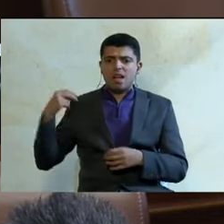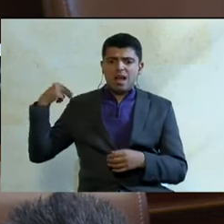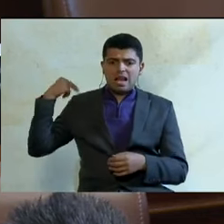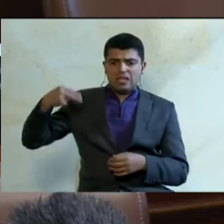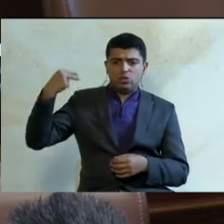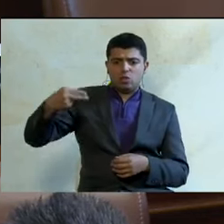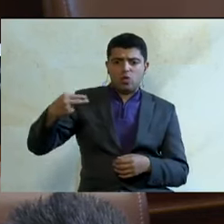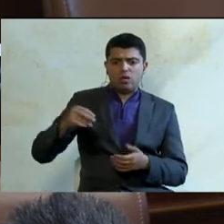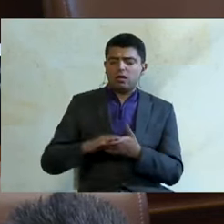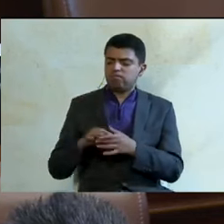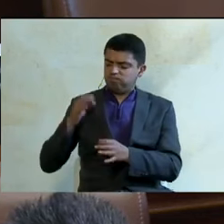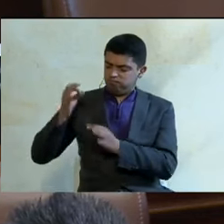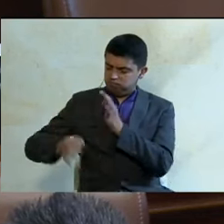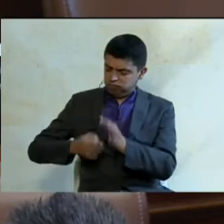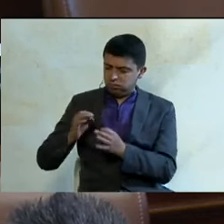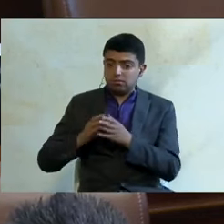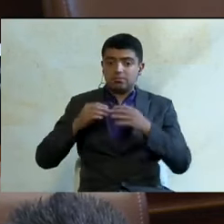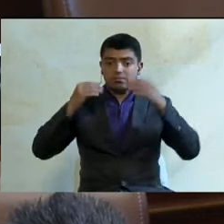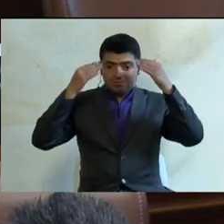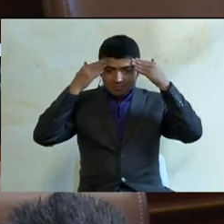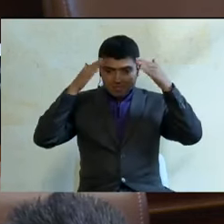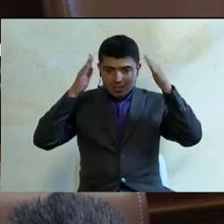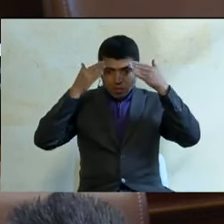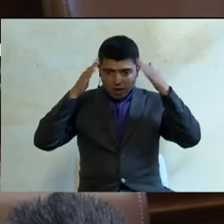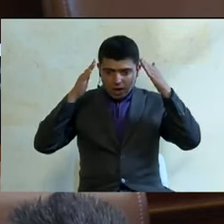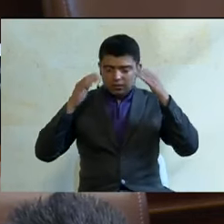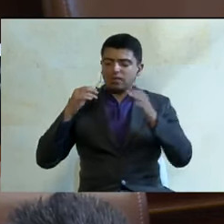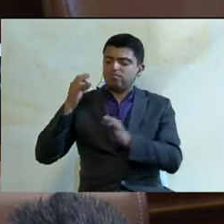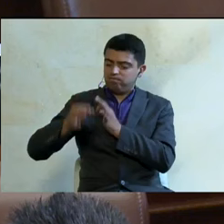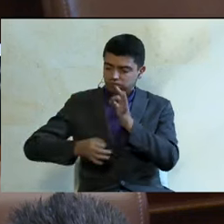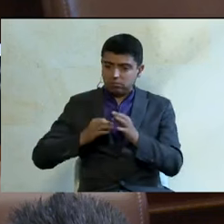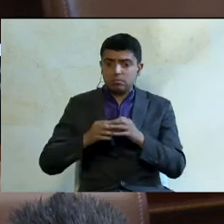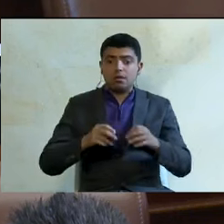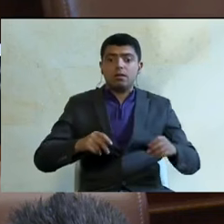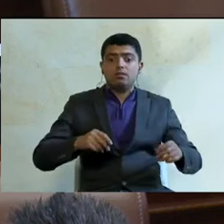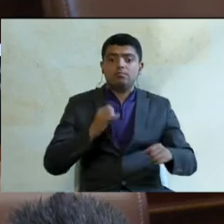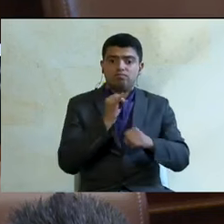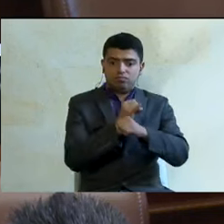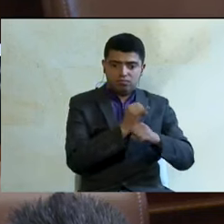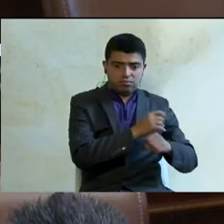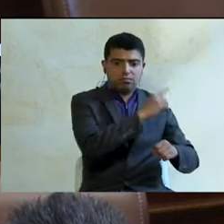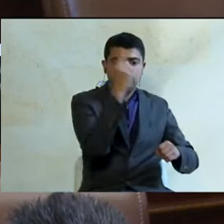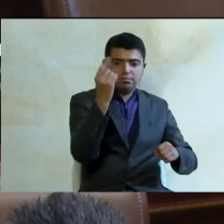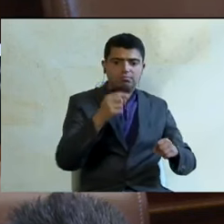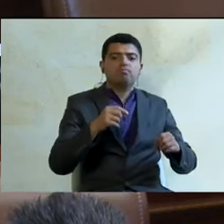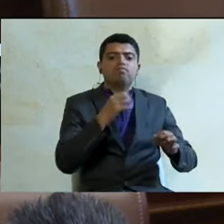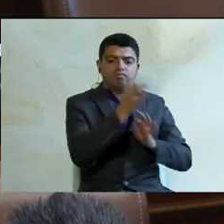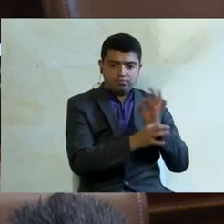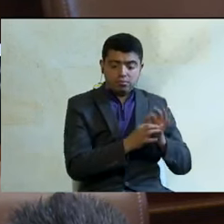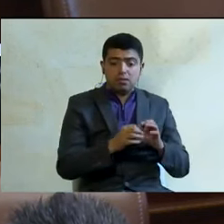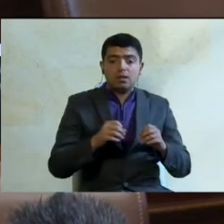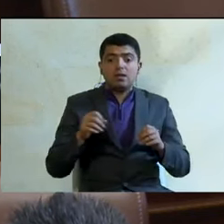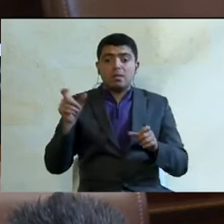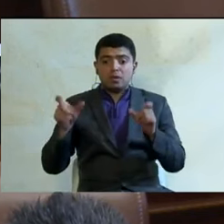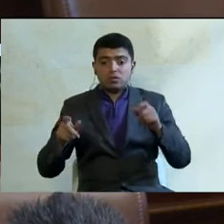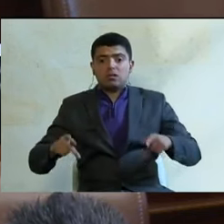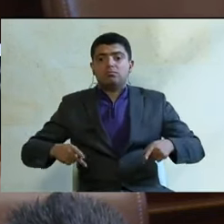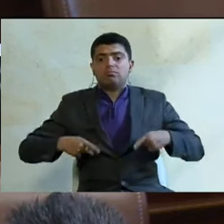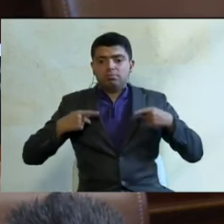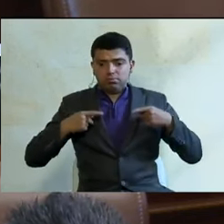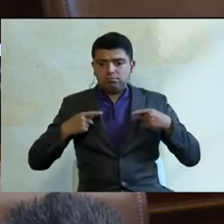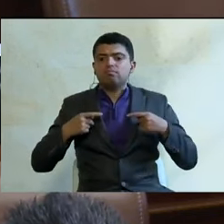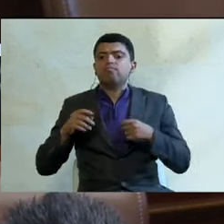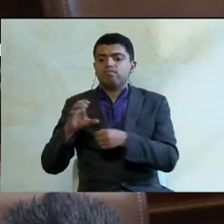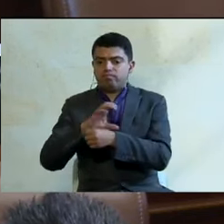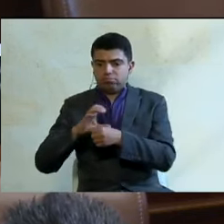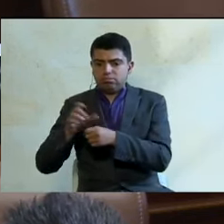la democracia las instituciones la vida de los ciudadanos este proyecto de ley